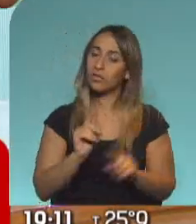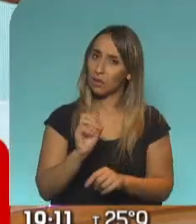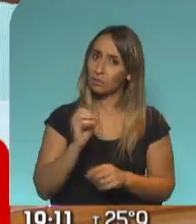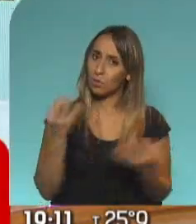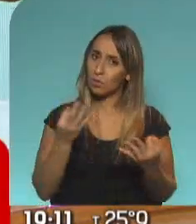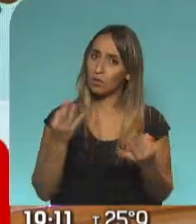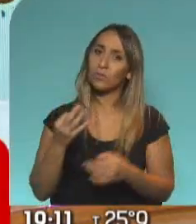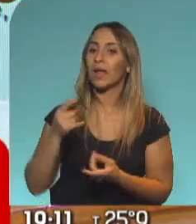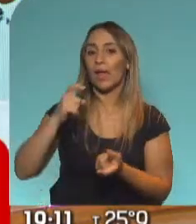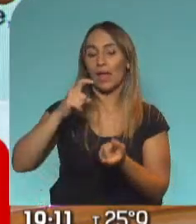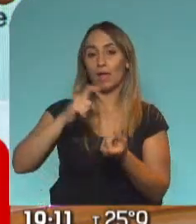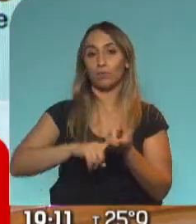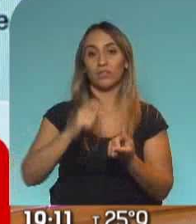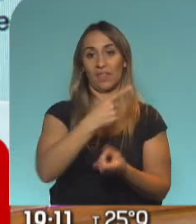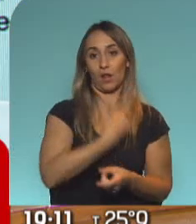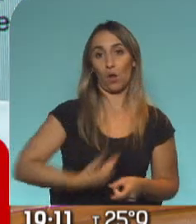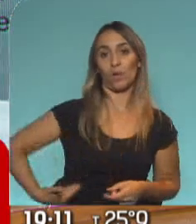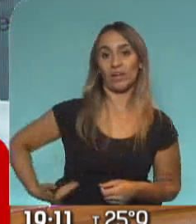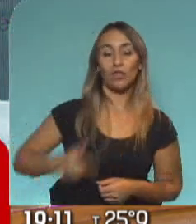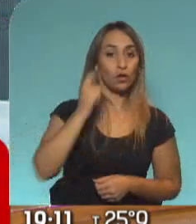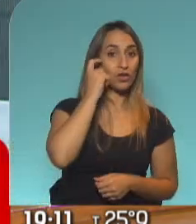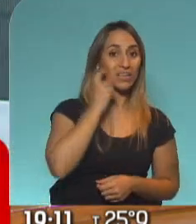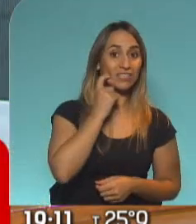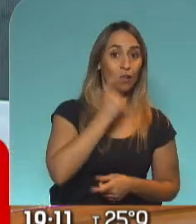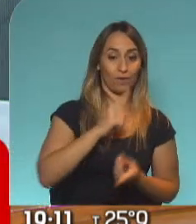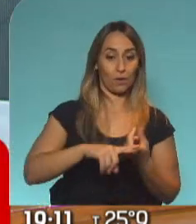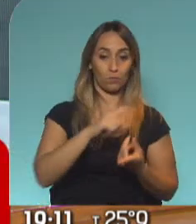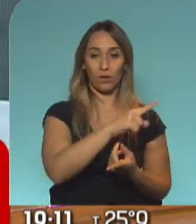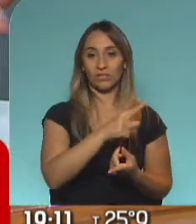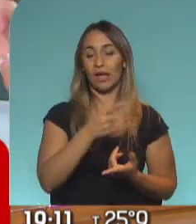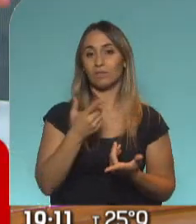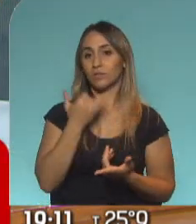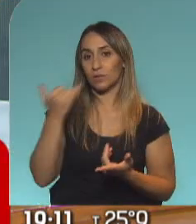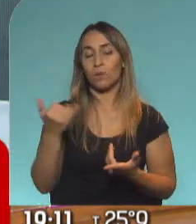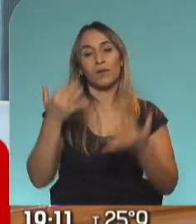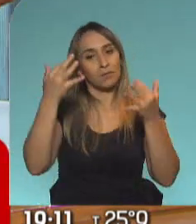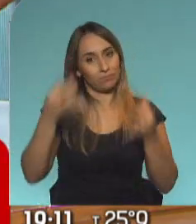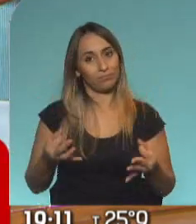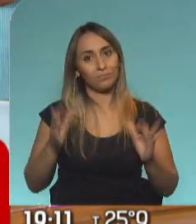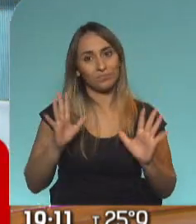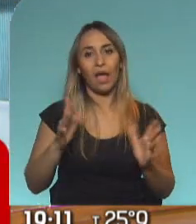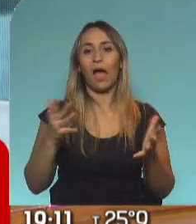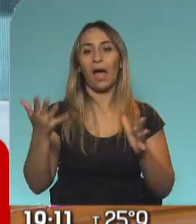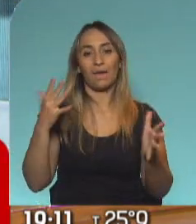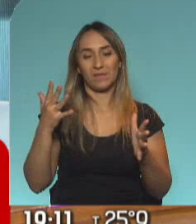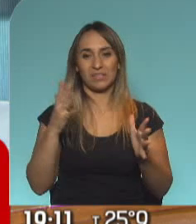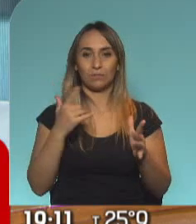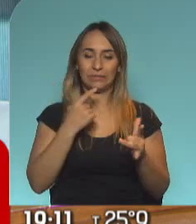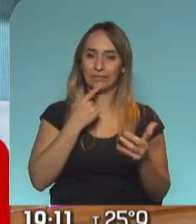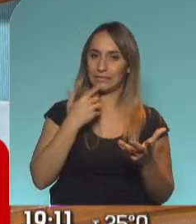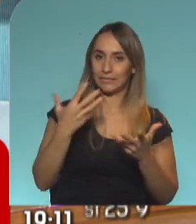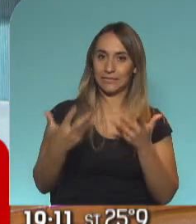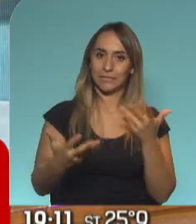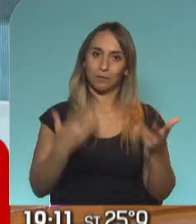a la esposa del gobernador de la provincia de Buenos Aires y la verdad que hay que decir que durante la tarde las coberturas pueden resultar confusas, por decirlo con